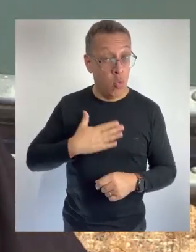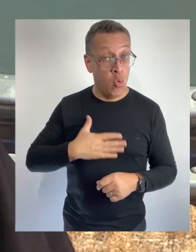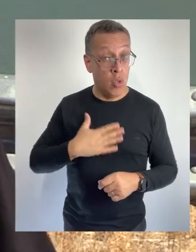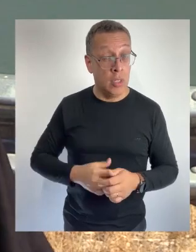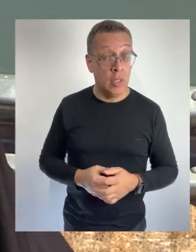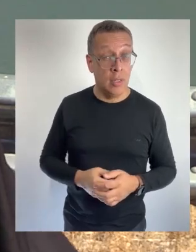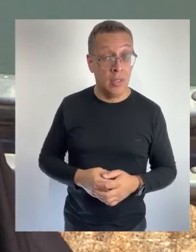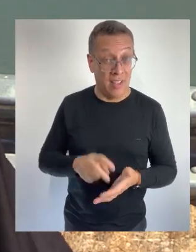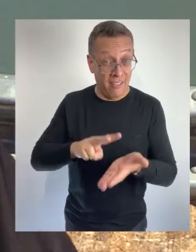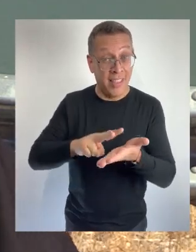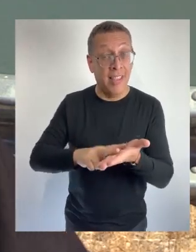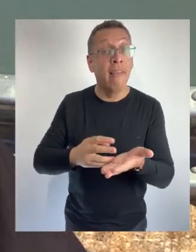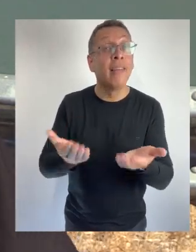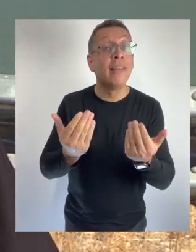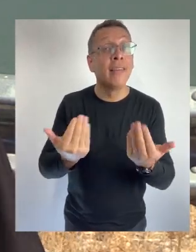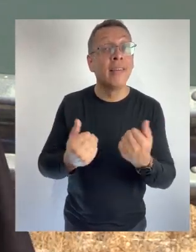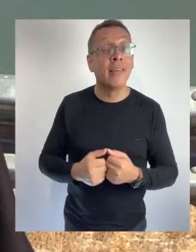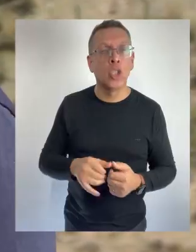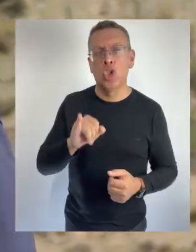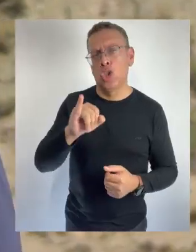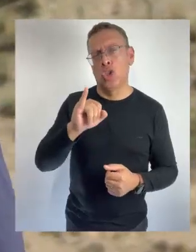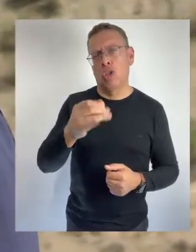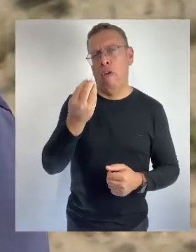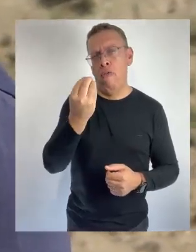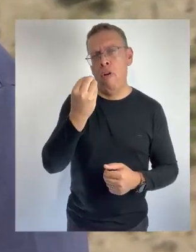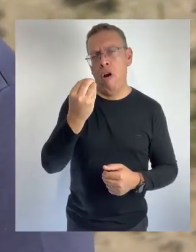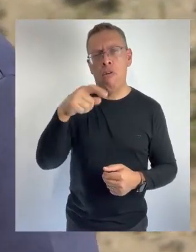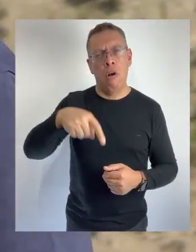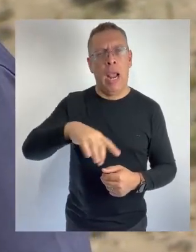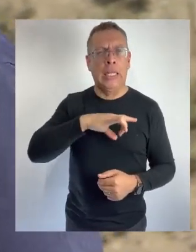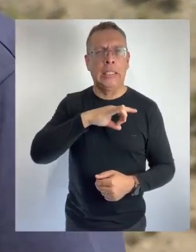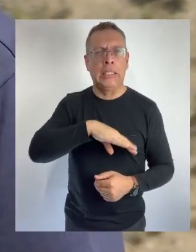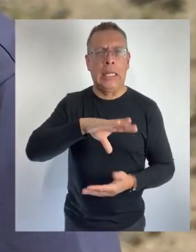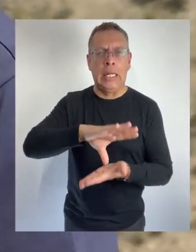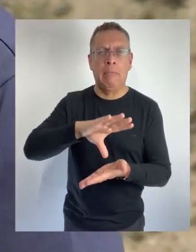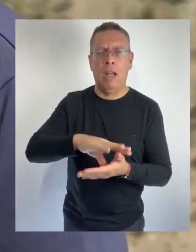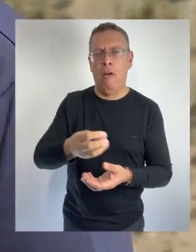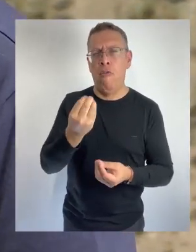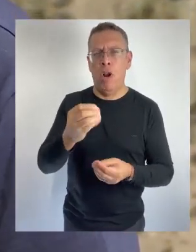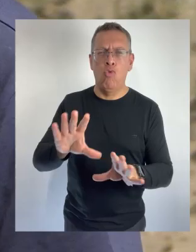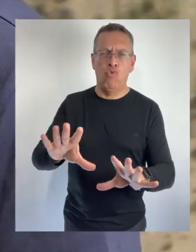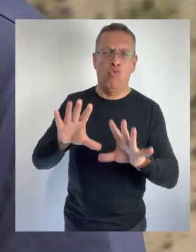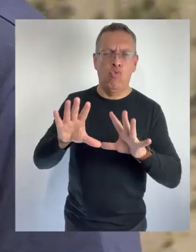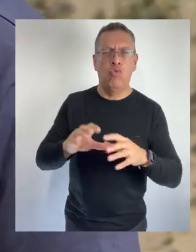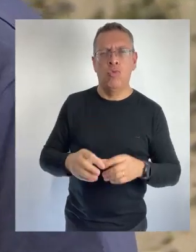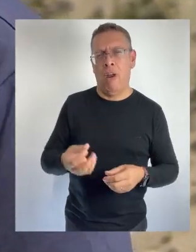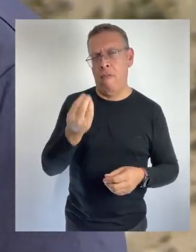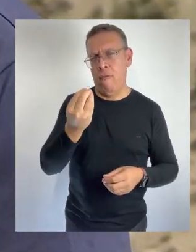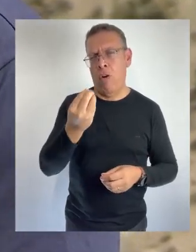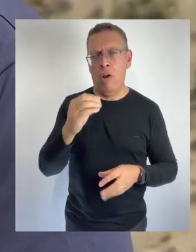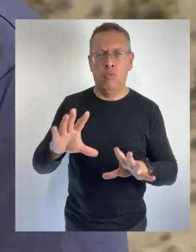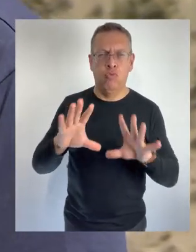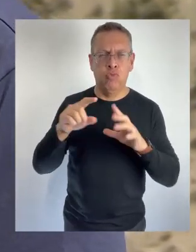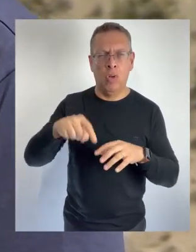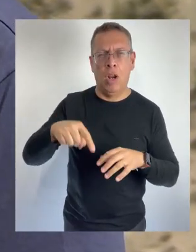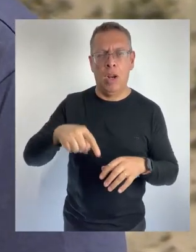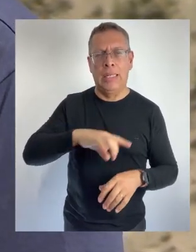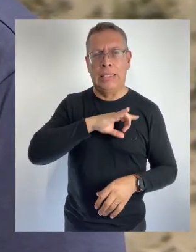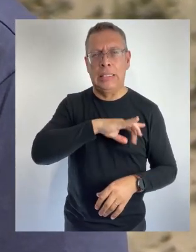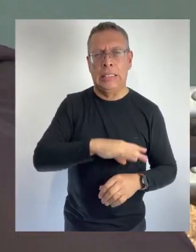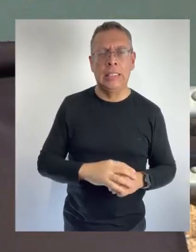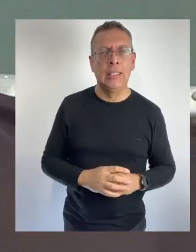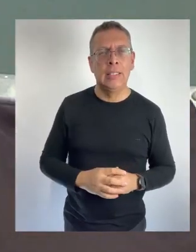Chile... La verdad. Hay muy buenos vinos ahora. Yeah. Hay muy buenos vinos. Ya, yeah, no me cae el problema. Así que no, en Chile... No, hay muy buenos vinos. ¿Buenos vinos? No, la